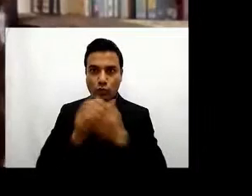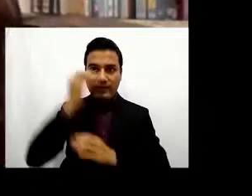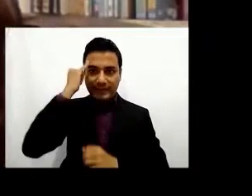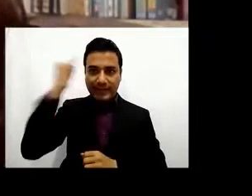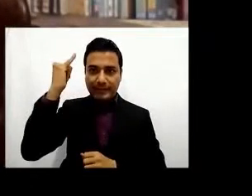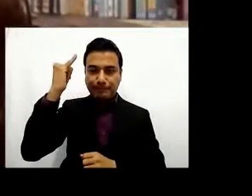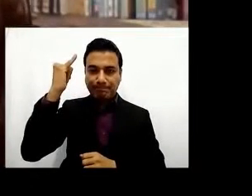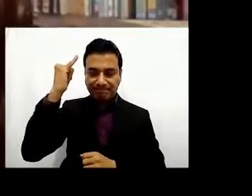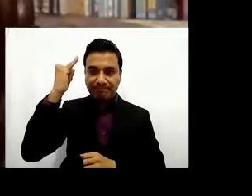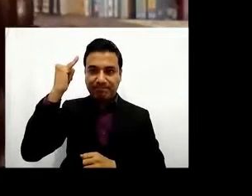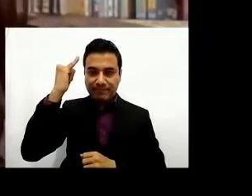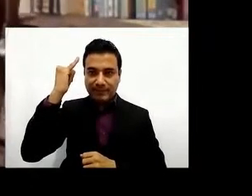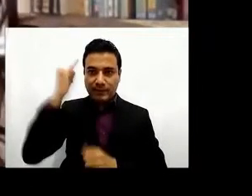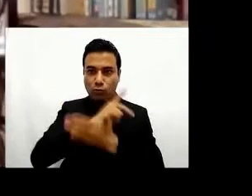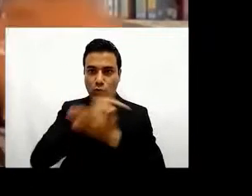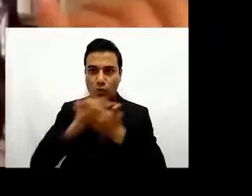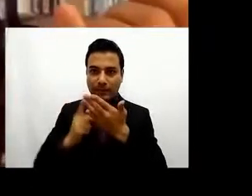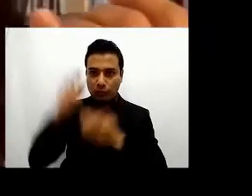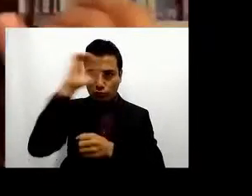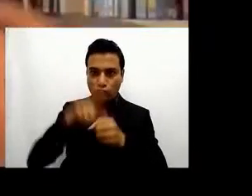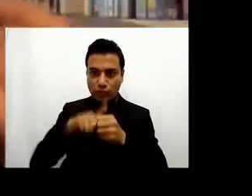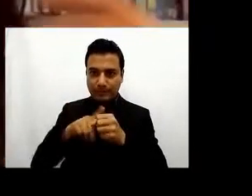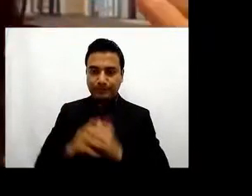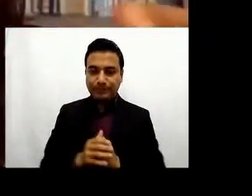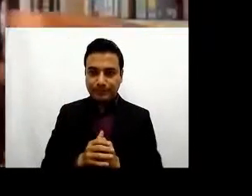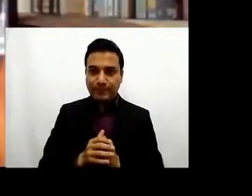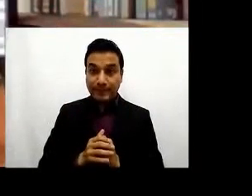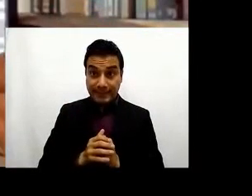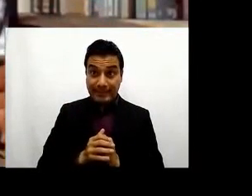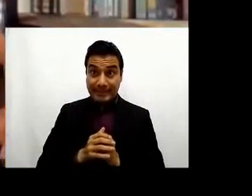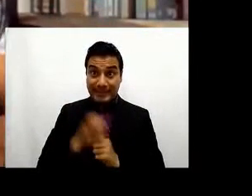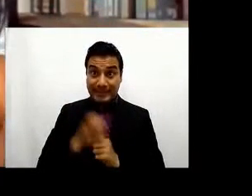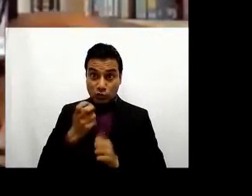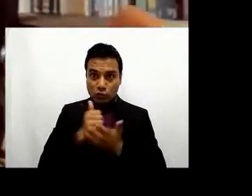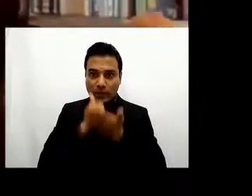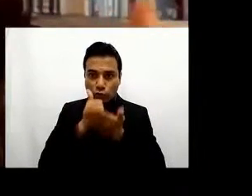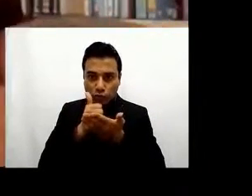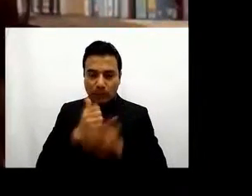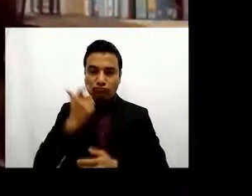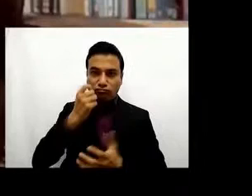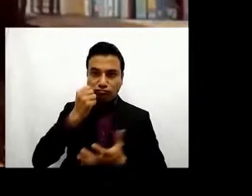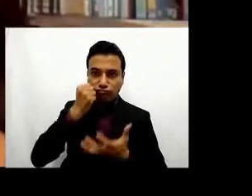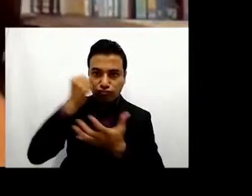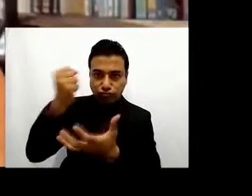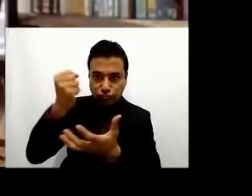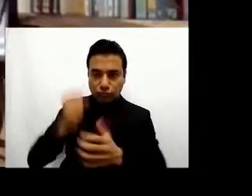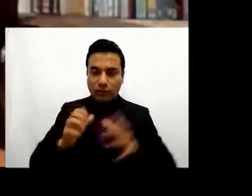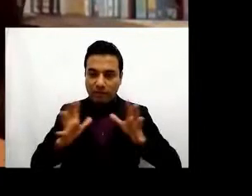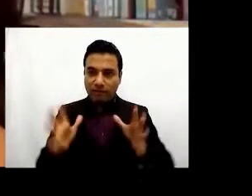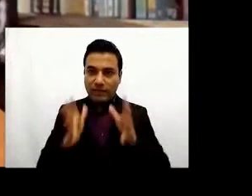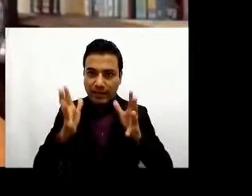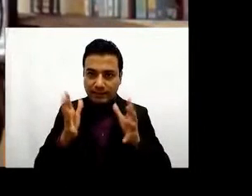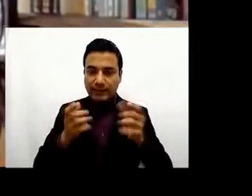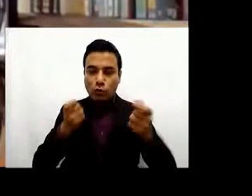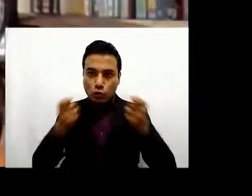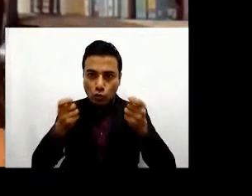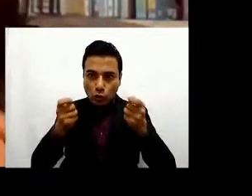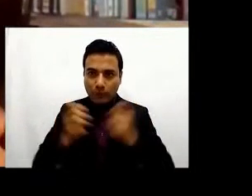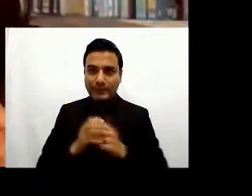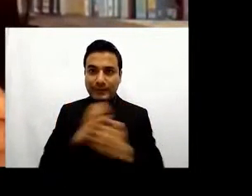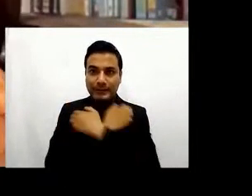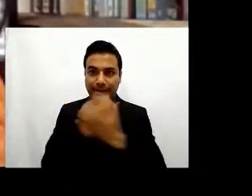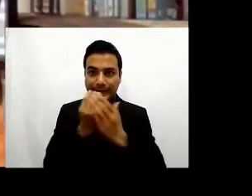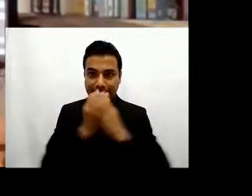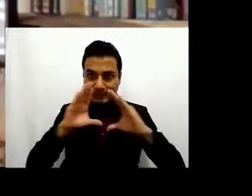que, como dicen Miller y Yudice, ayudan, financian, controlan, promueven, enseñan y